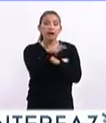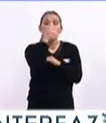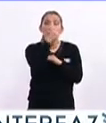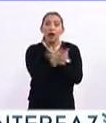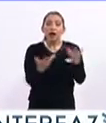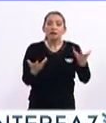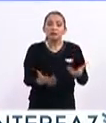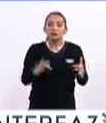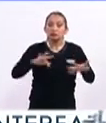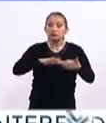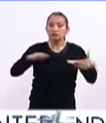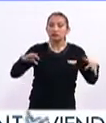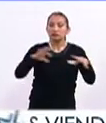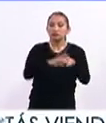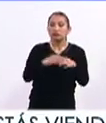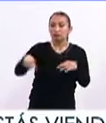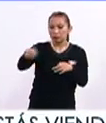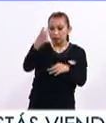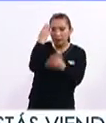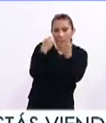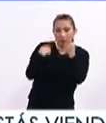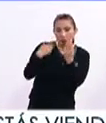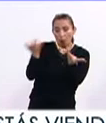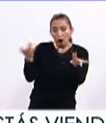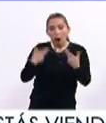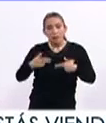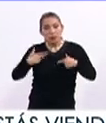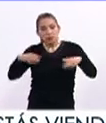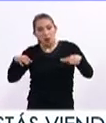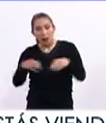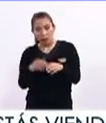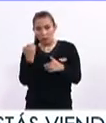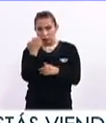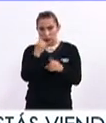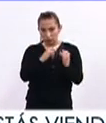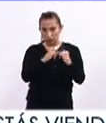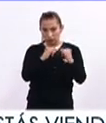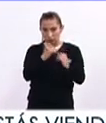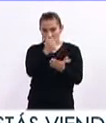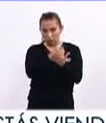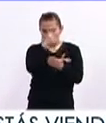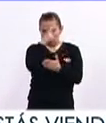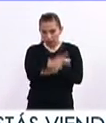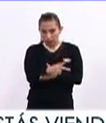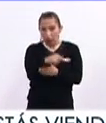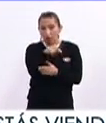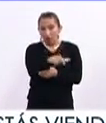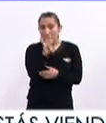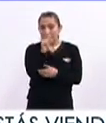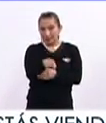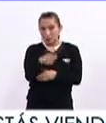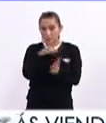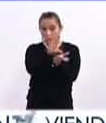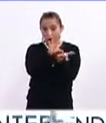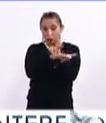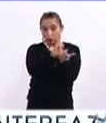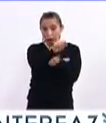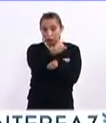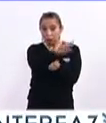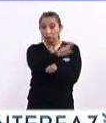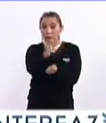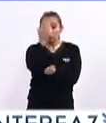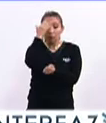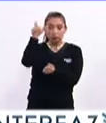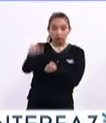para construir este vínculo de ciudadanía y de construcción de democracia. Y justamente el Instituto Electoral de la Ciudad de México, en el marco de que la Constitución